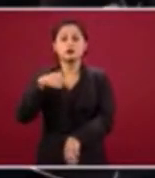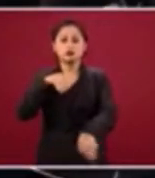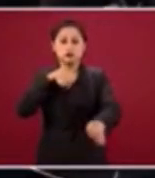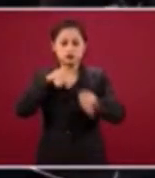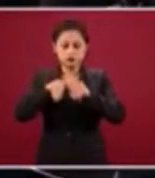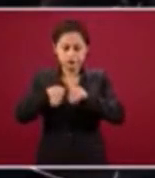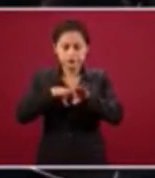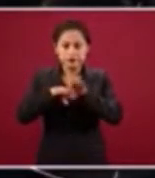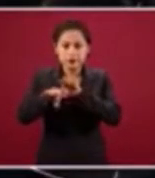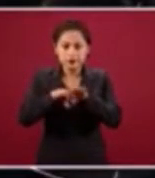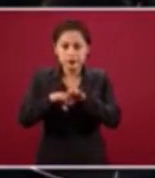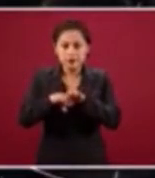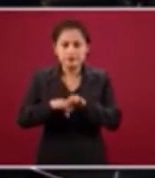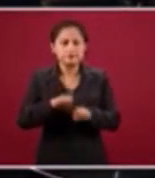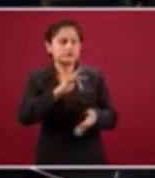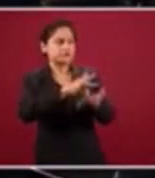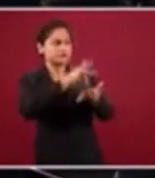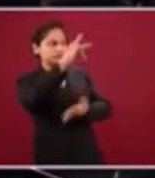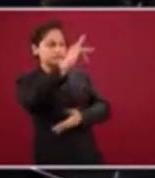Gracias. Una más.